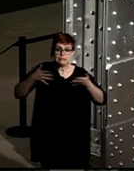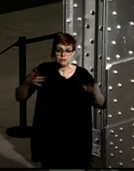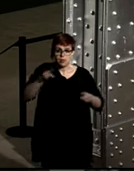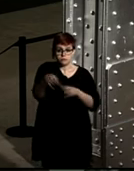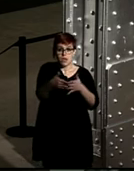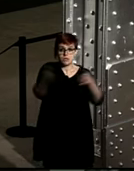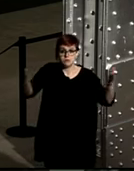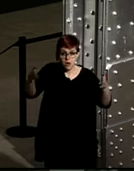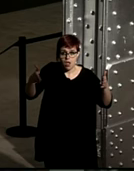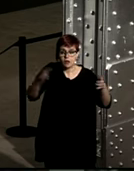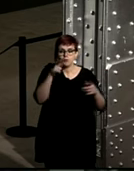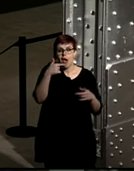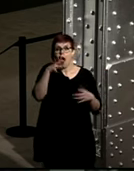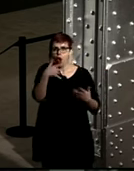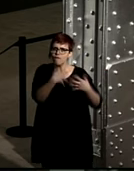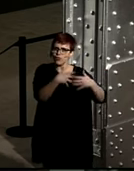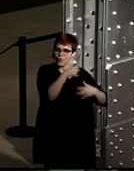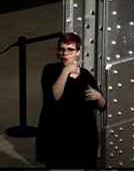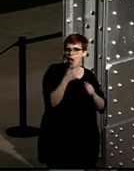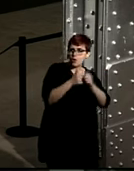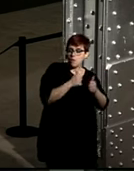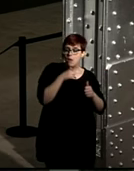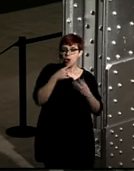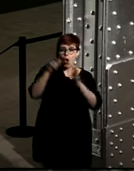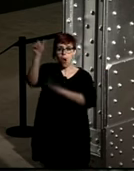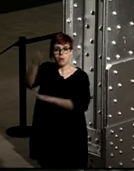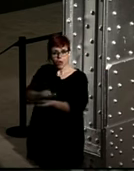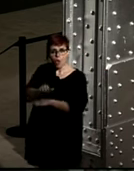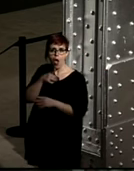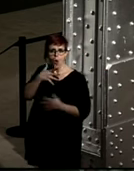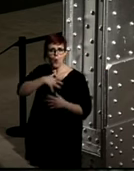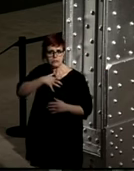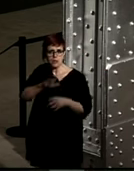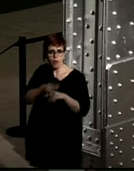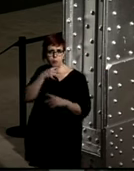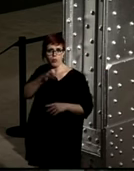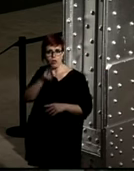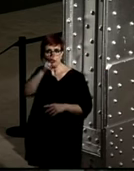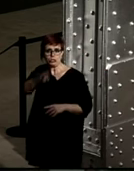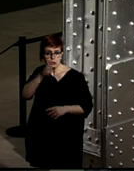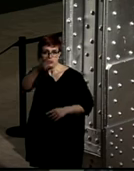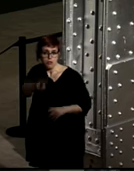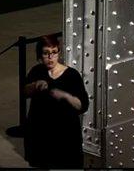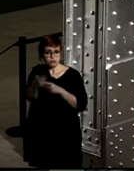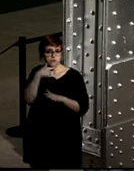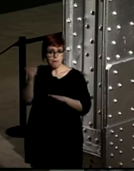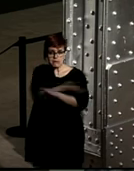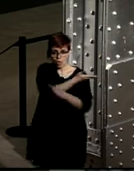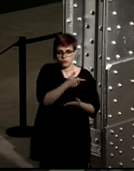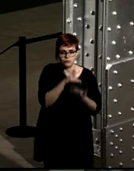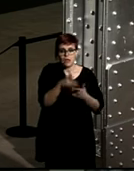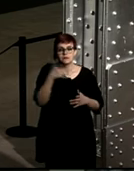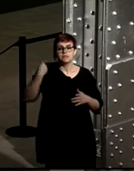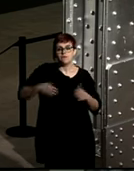estrenas, ahora funciona lo último, Enrique. O la Han última hecho ya apellidos extremeños, apellidos... Claro, en cine es imposible. No puedes ir al